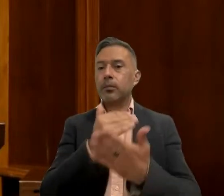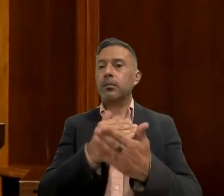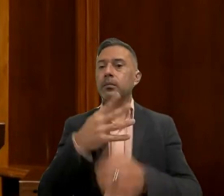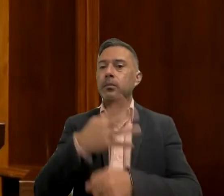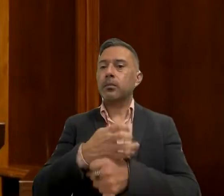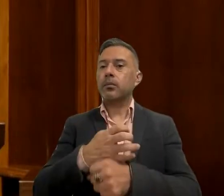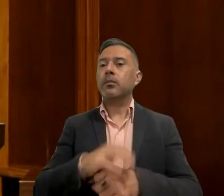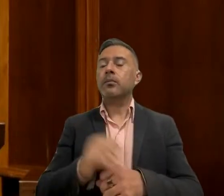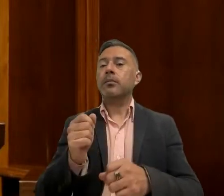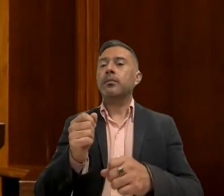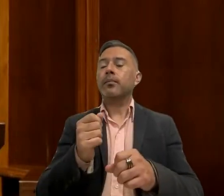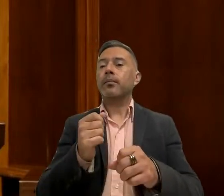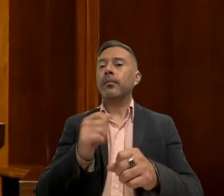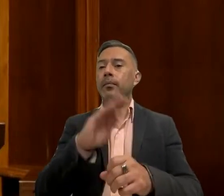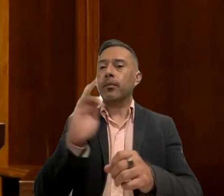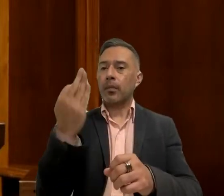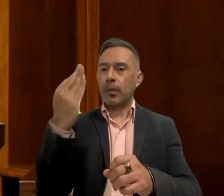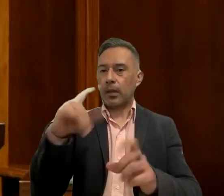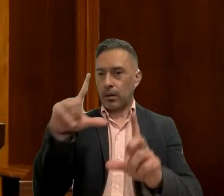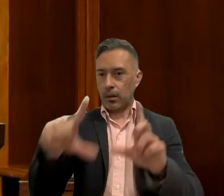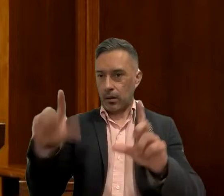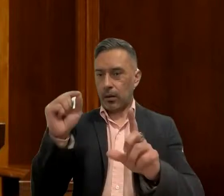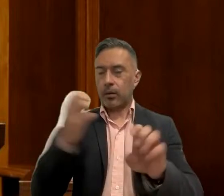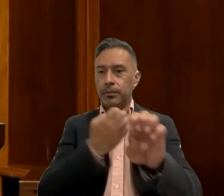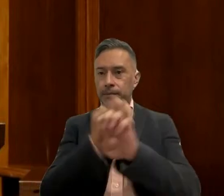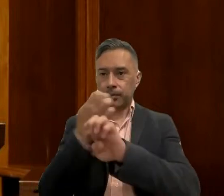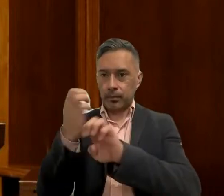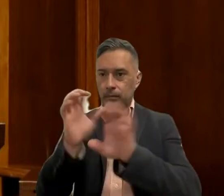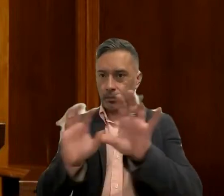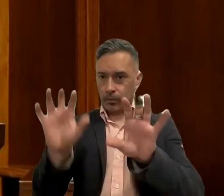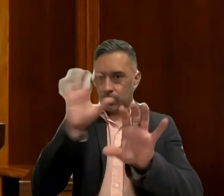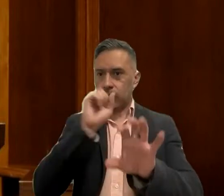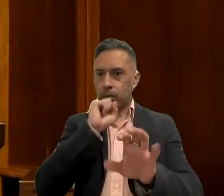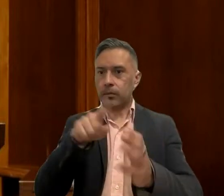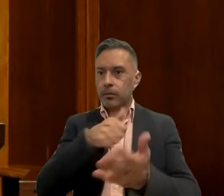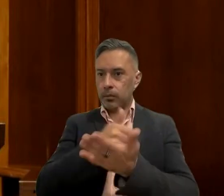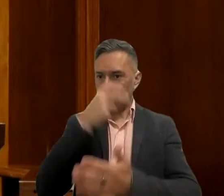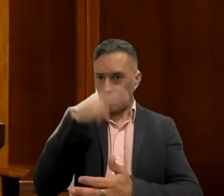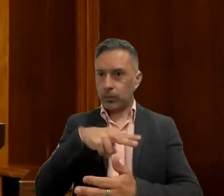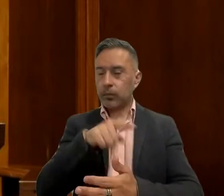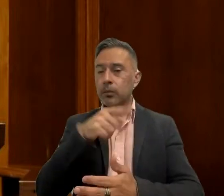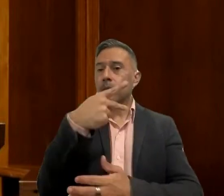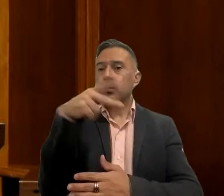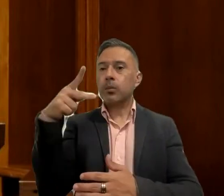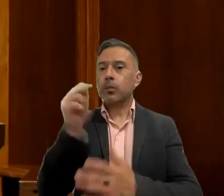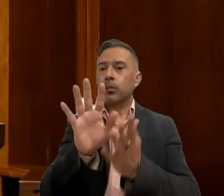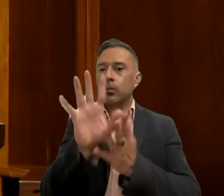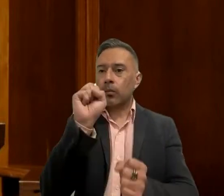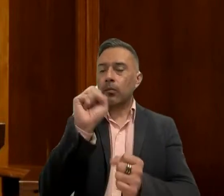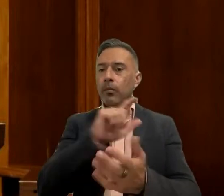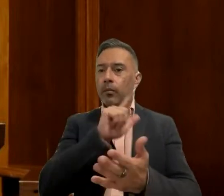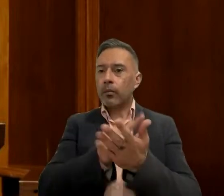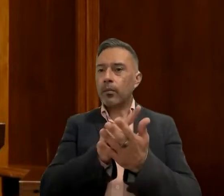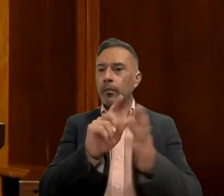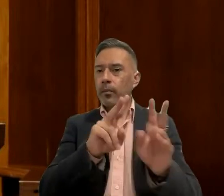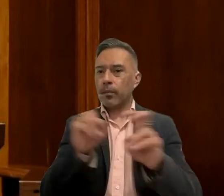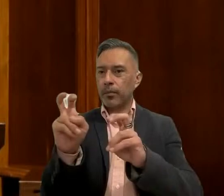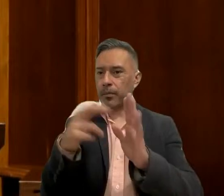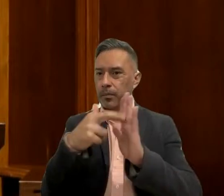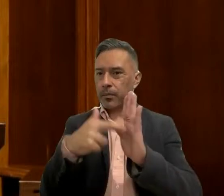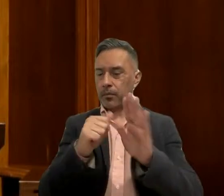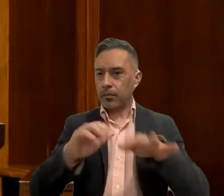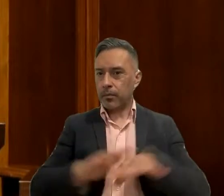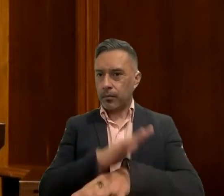entidades federativas y la Ciudad de México deberán adecuar sus constituciones y demás ordenamientos correspondientes en